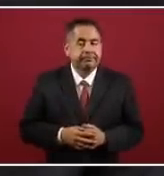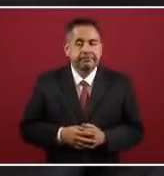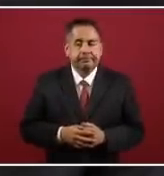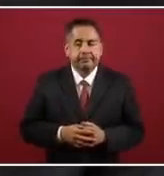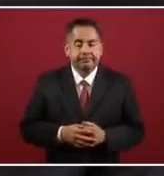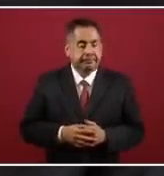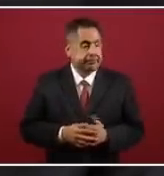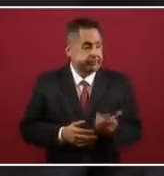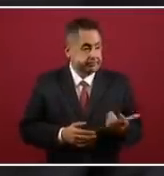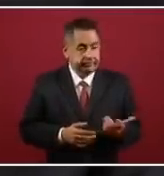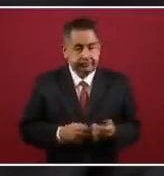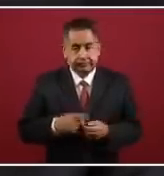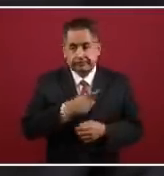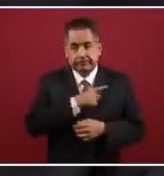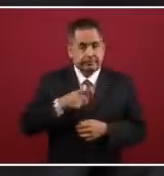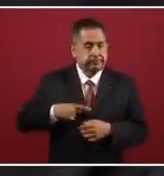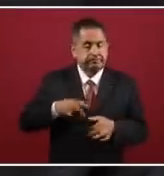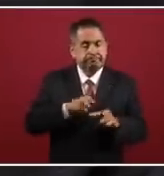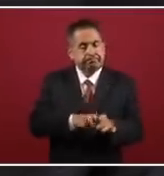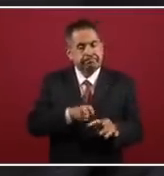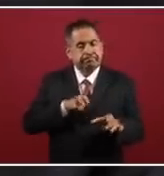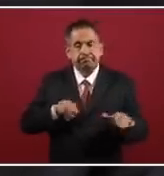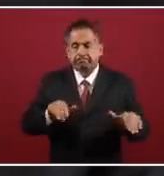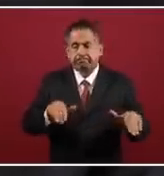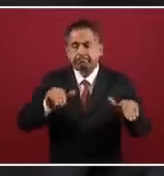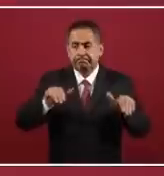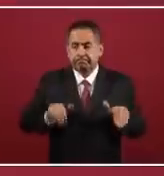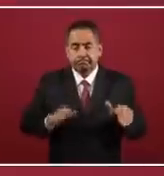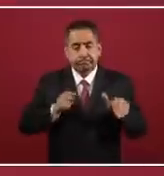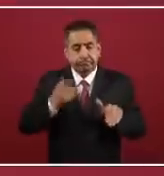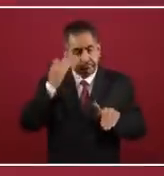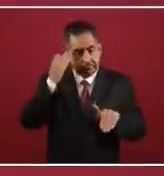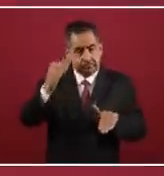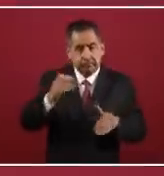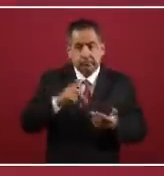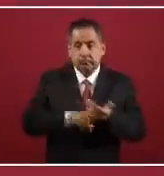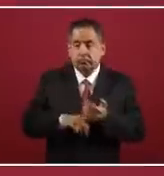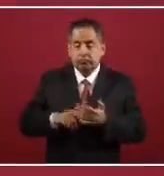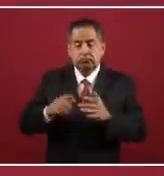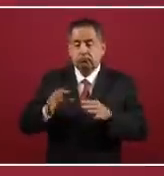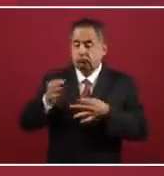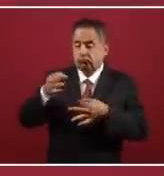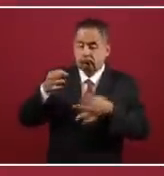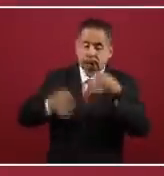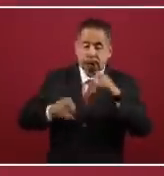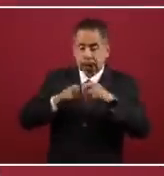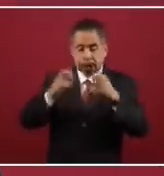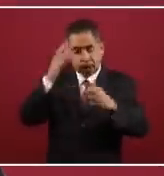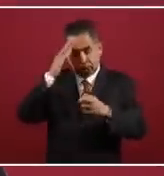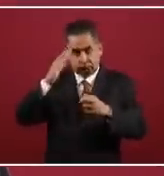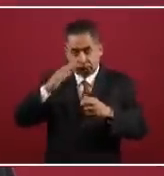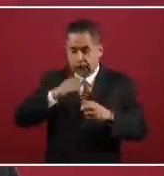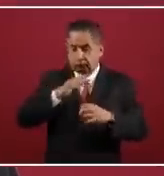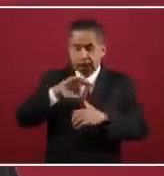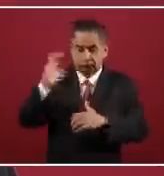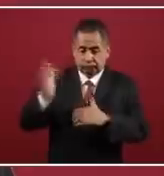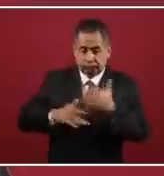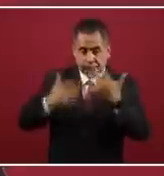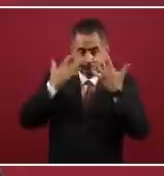deber de mantenerse al margen durante un tiempo después de haber dejado el cargo de